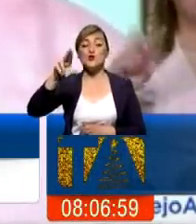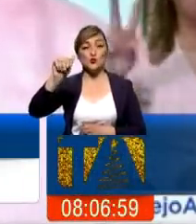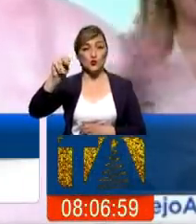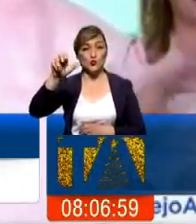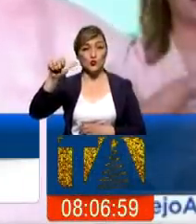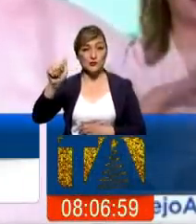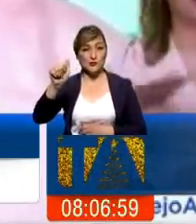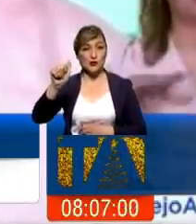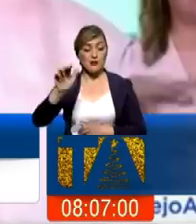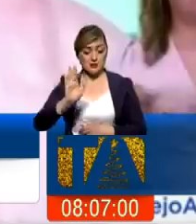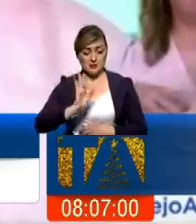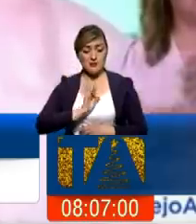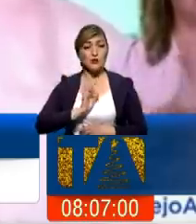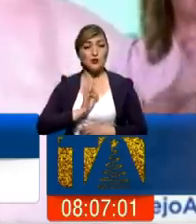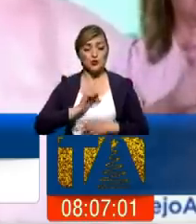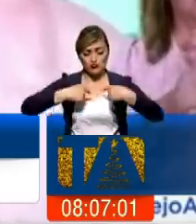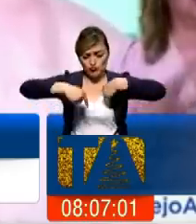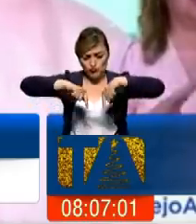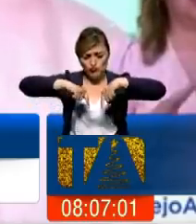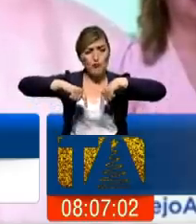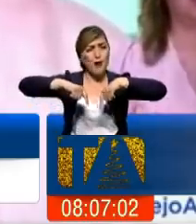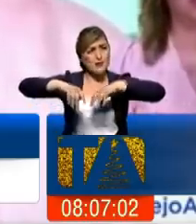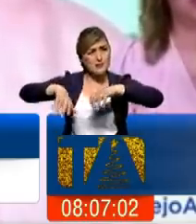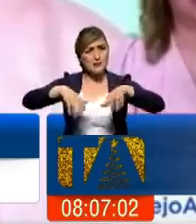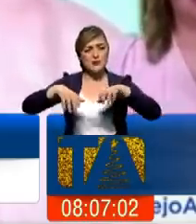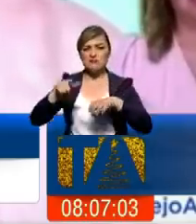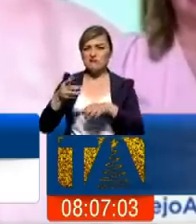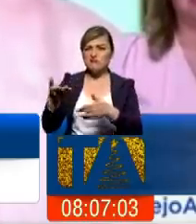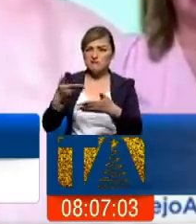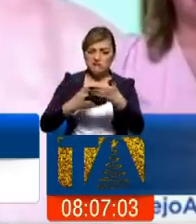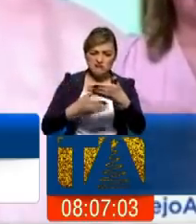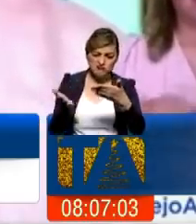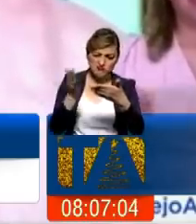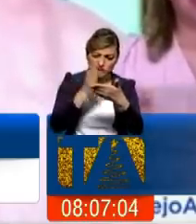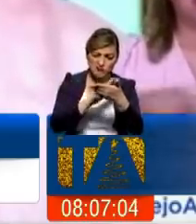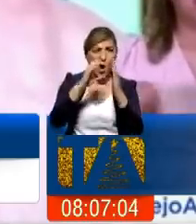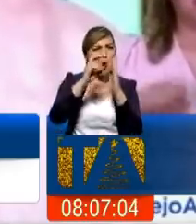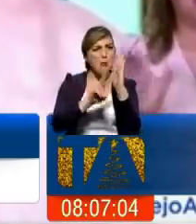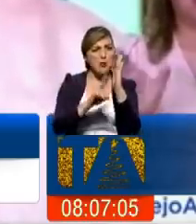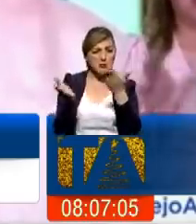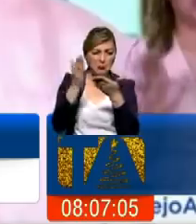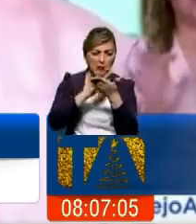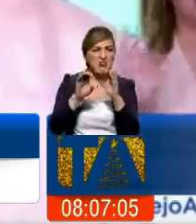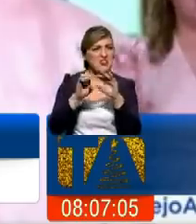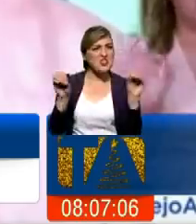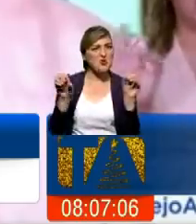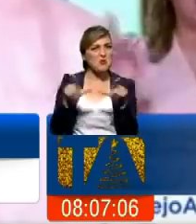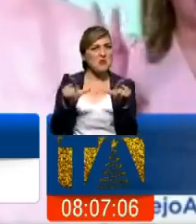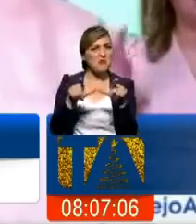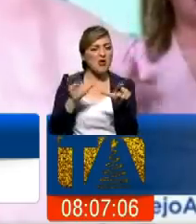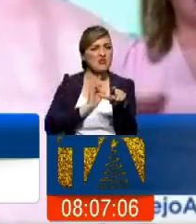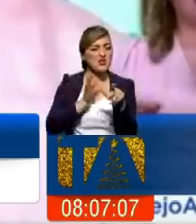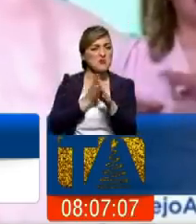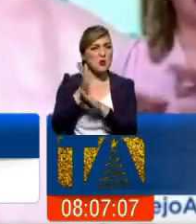coordinación logística, seguridad y actividades en territorio, no evidencia que cuente con ningún título certificado que acredite que se trata de un